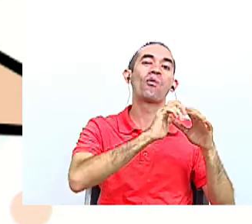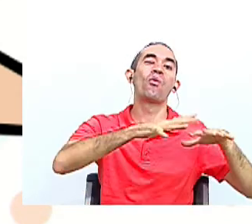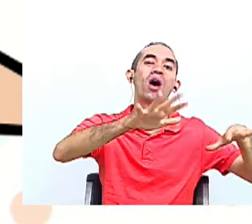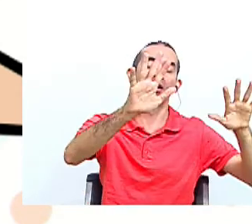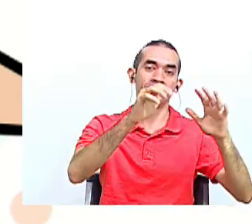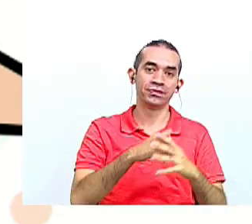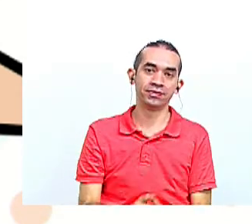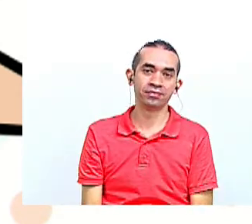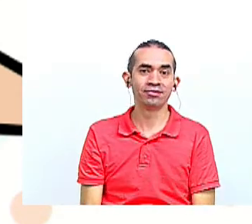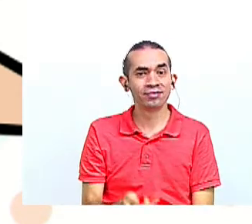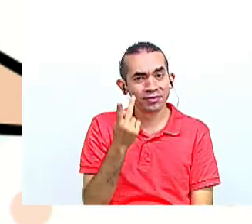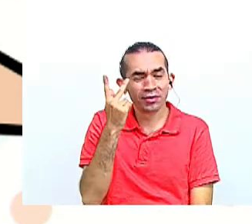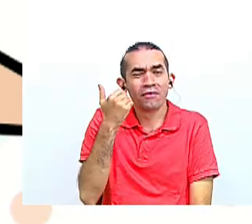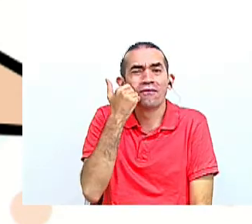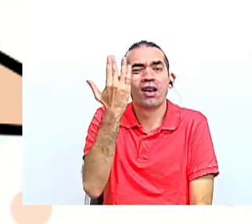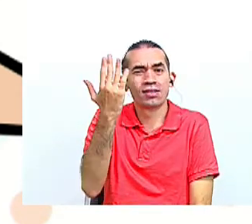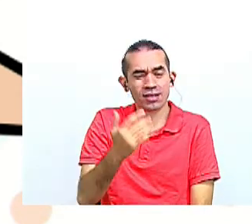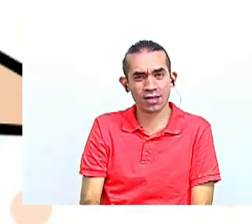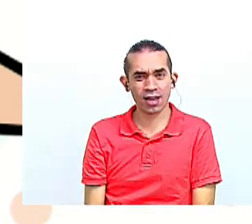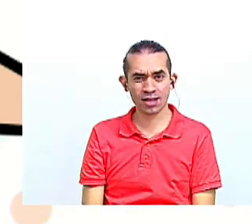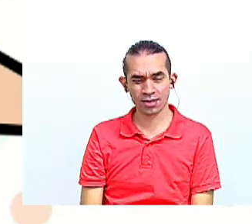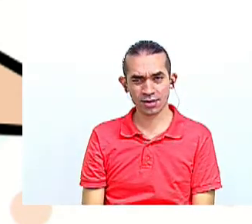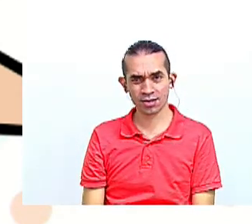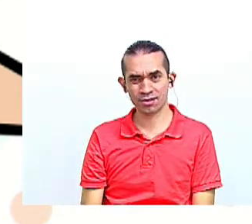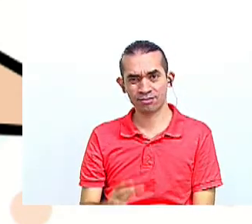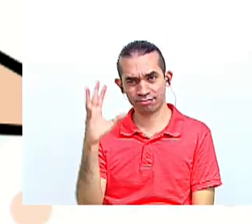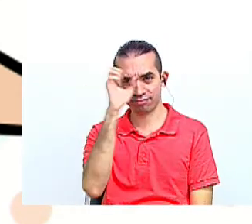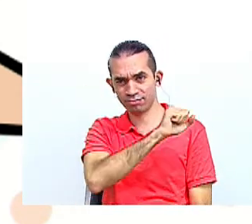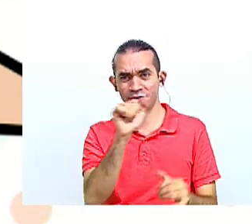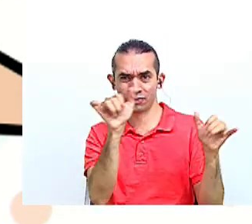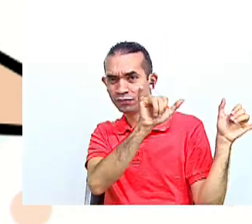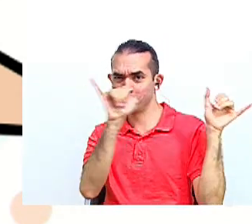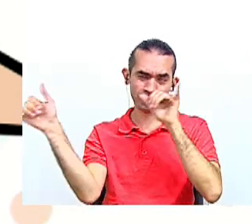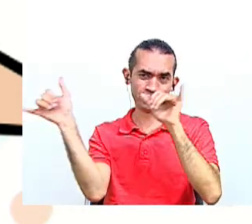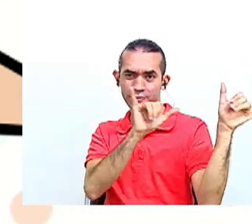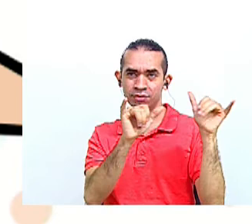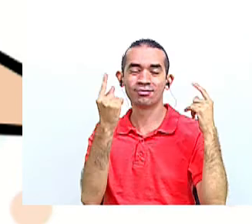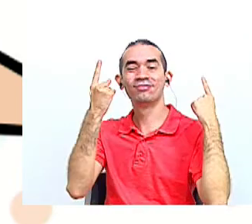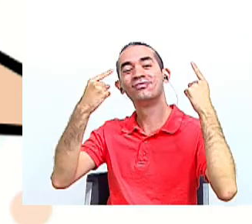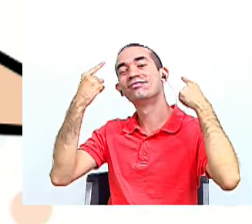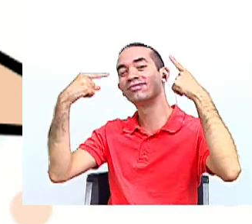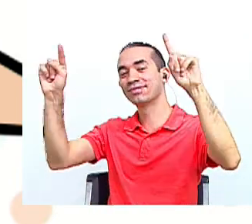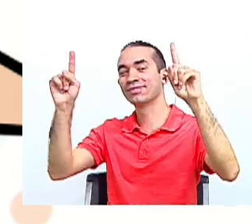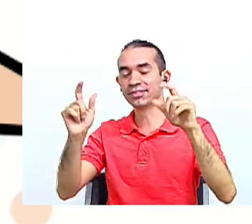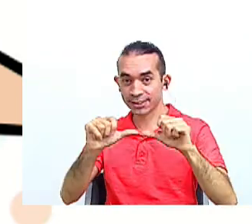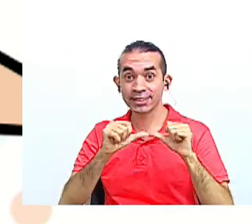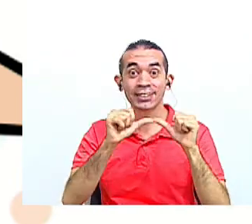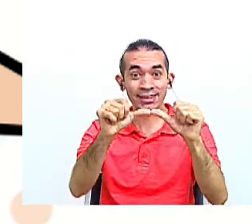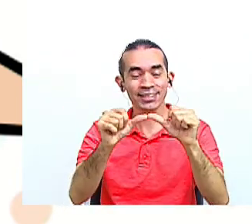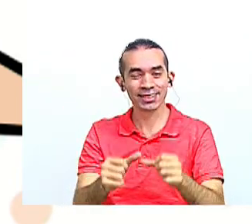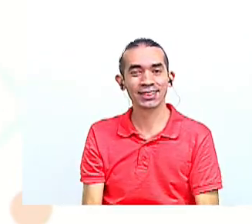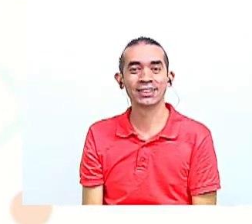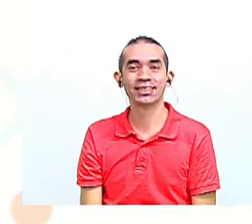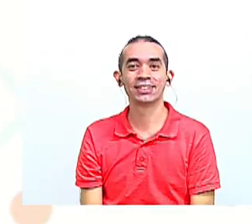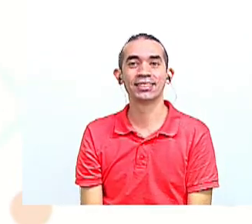abiertas. ¿Ven qué fácil es determinar la congruencia? Lo logramos. Sigamos